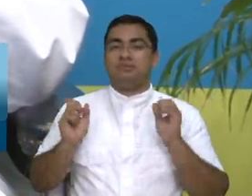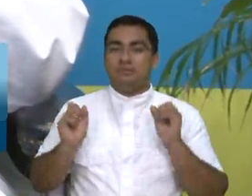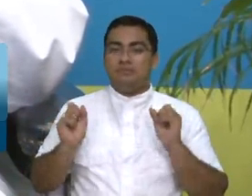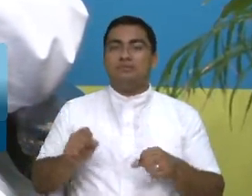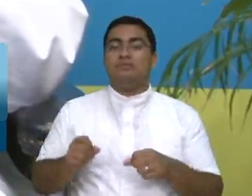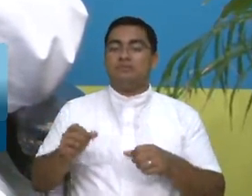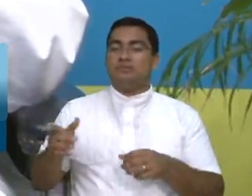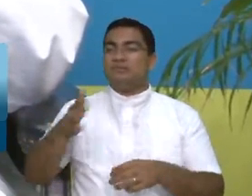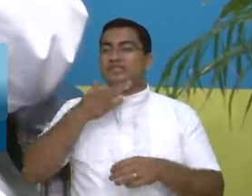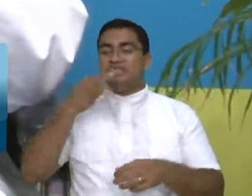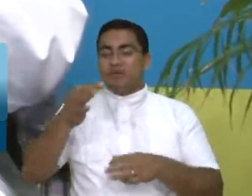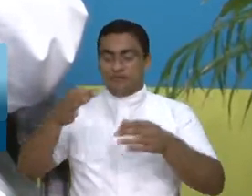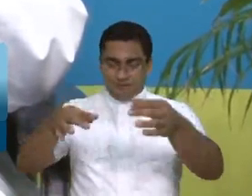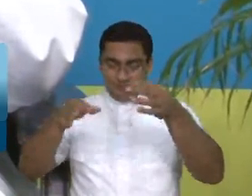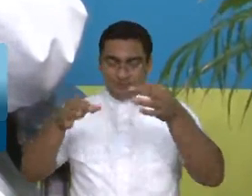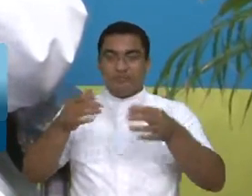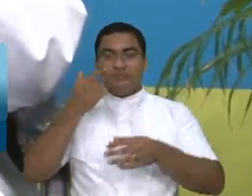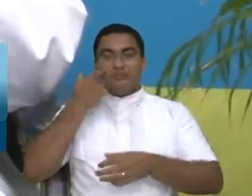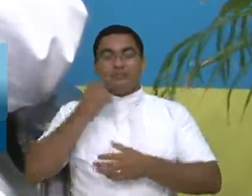un diagnóstico lo más preciso posible.